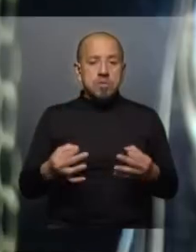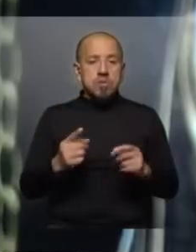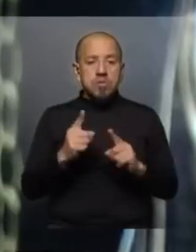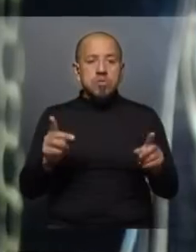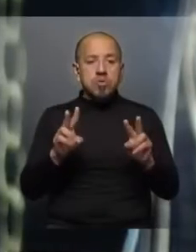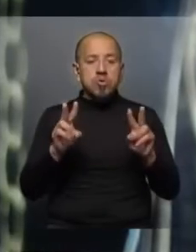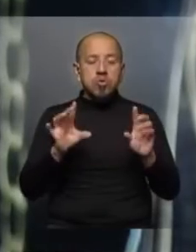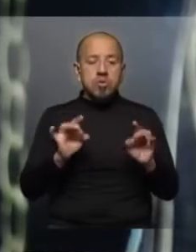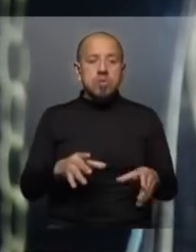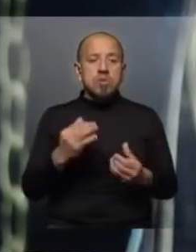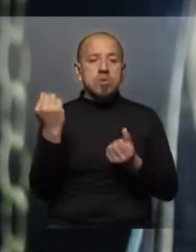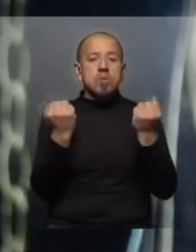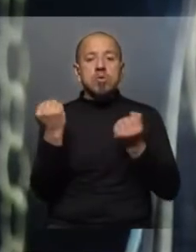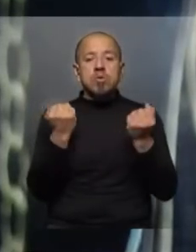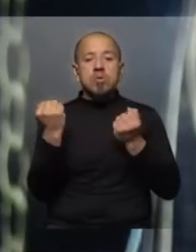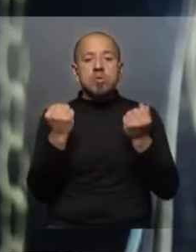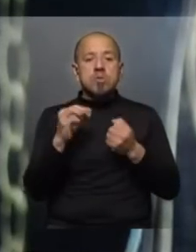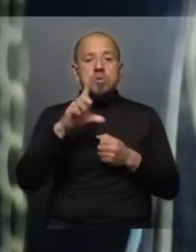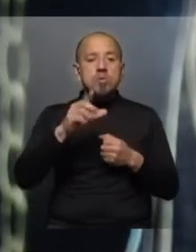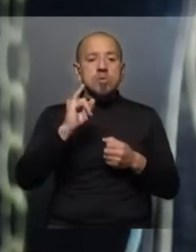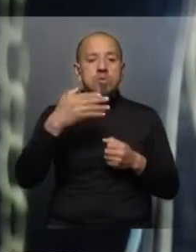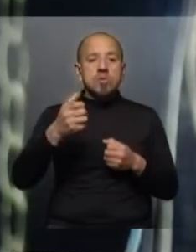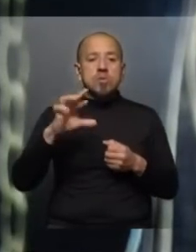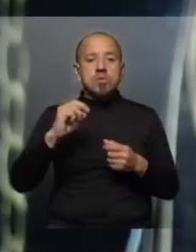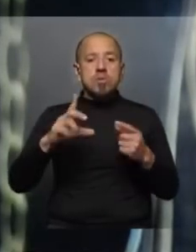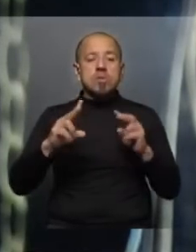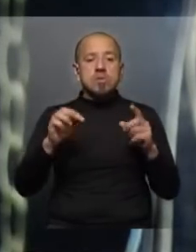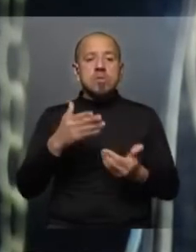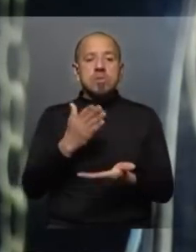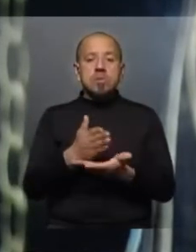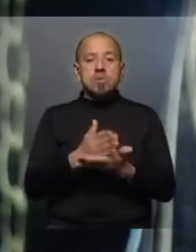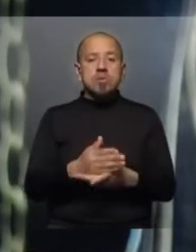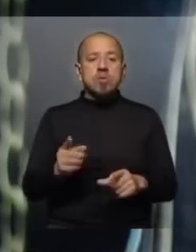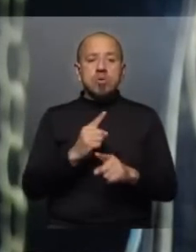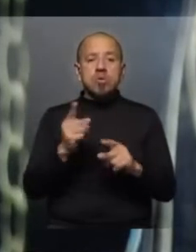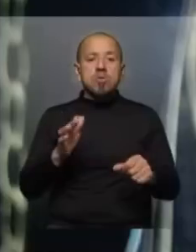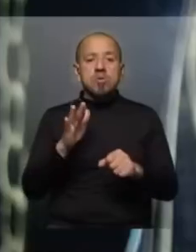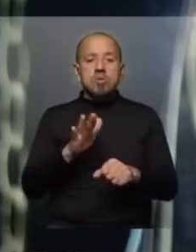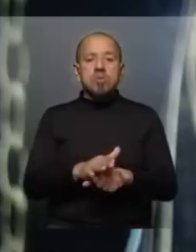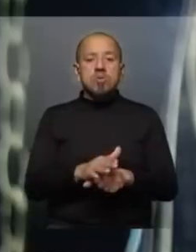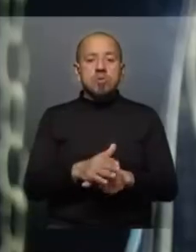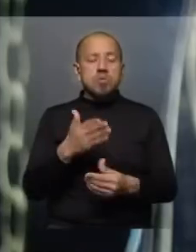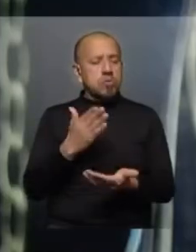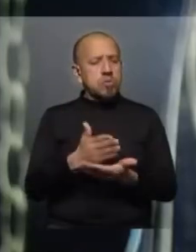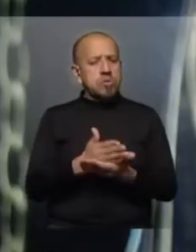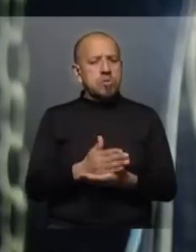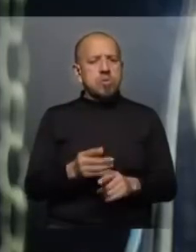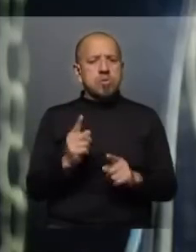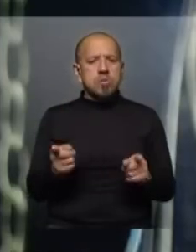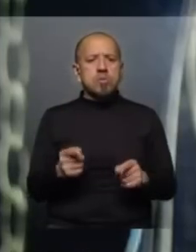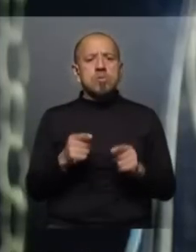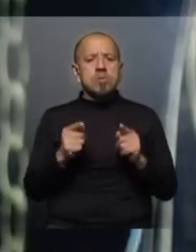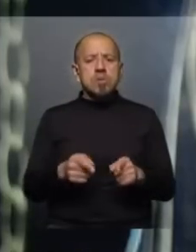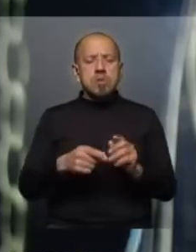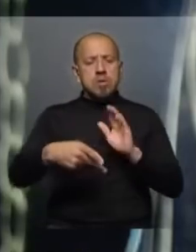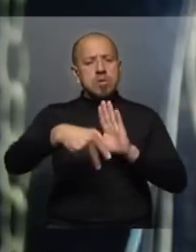económico la ser liberal implica defender derechos no restringir derechos a mí me llama poderosamente la atención que esta